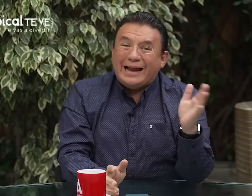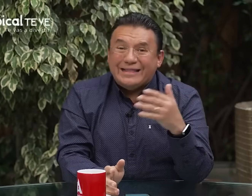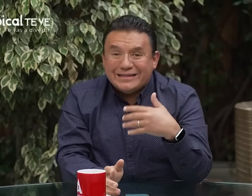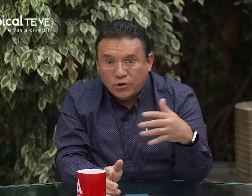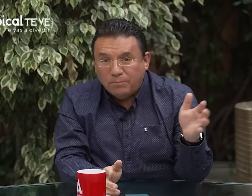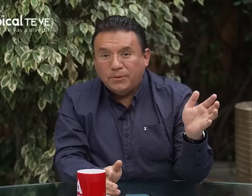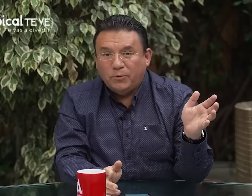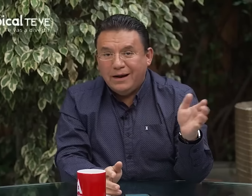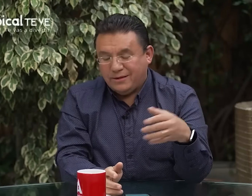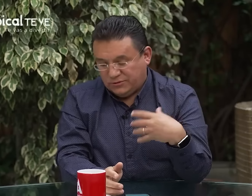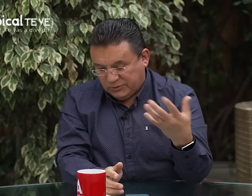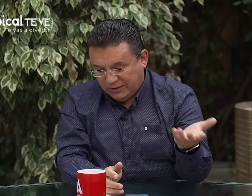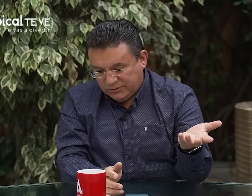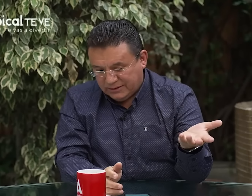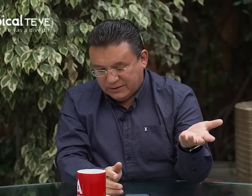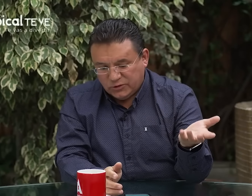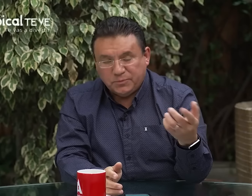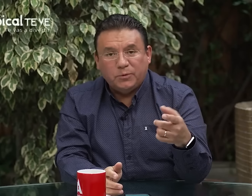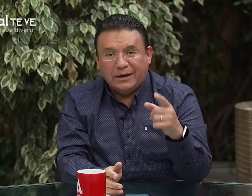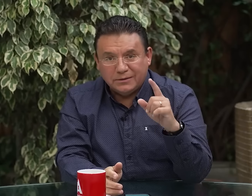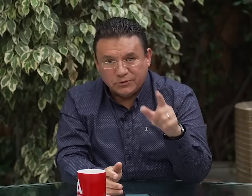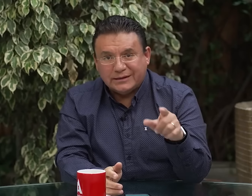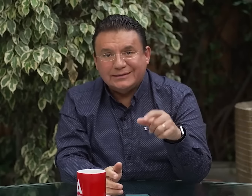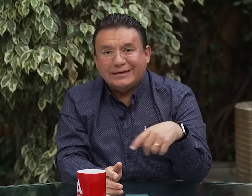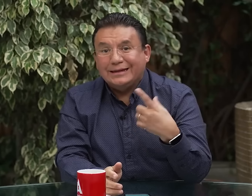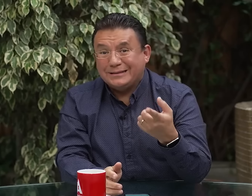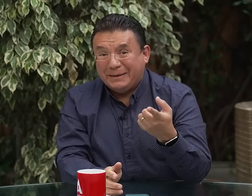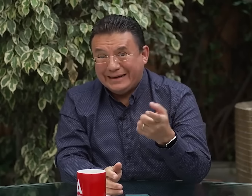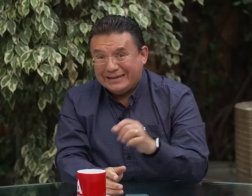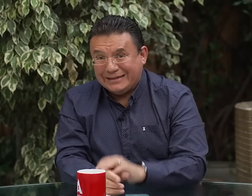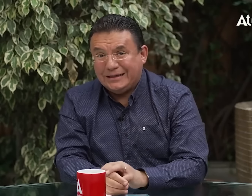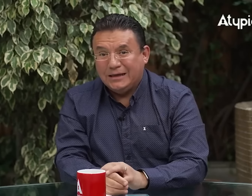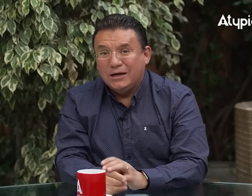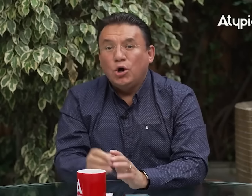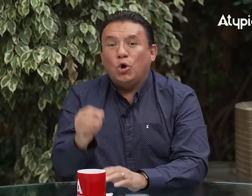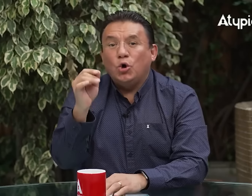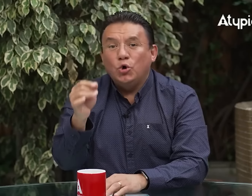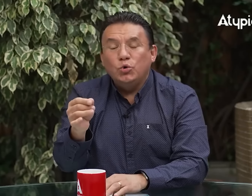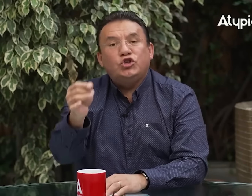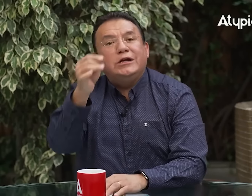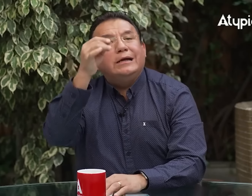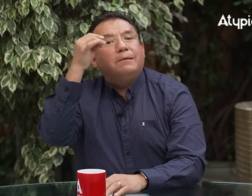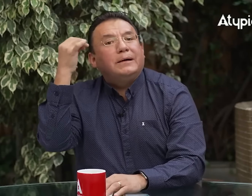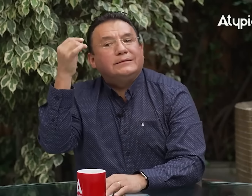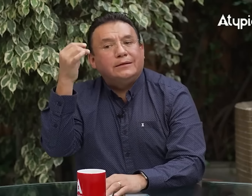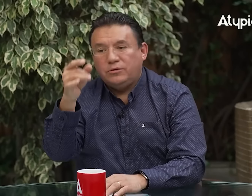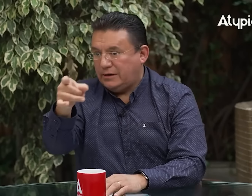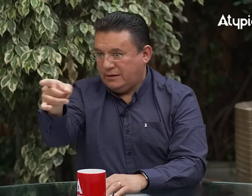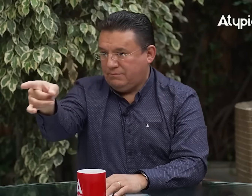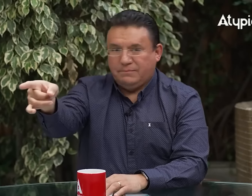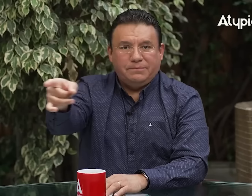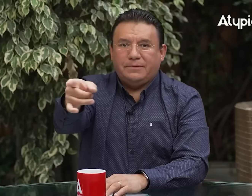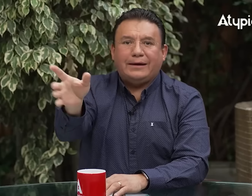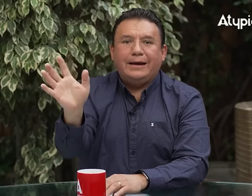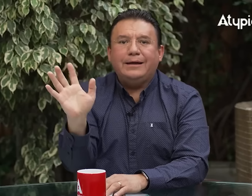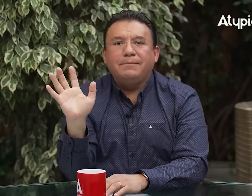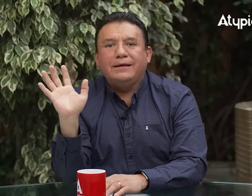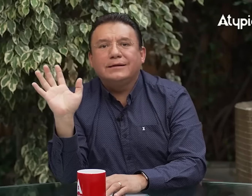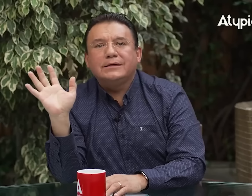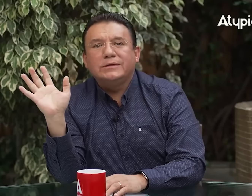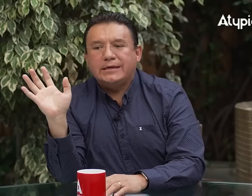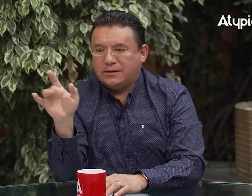la tradición popular. Digo, si a usted le gustan las tradiciones populares, mucha gente se quita las perrillas así, con un chile pasándolo y que